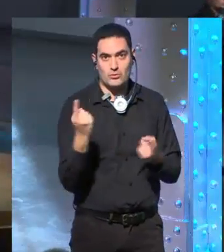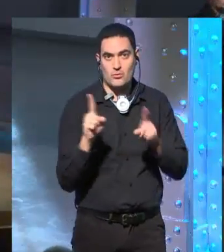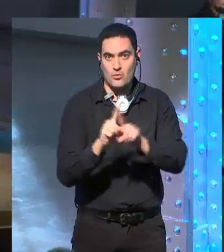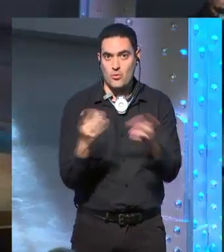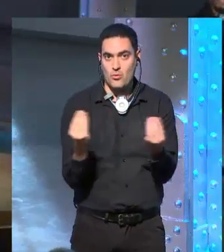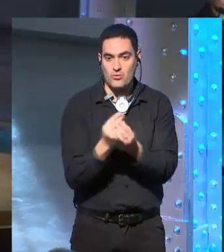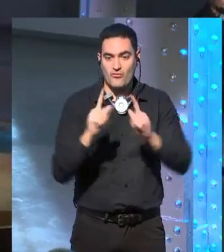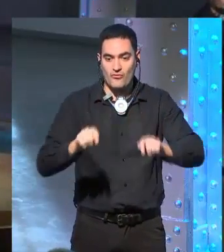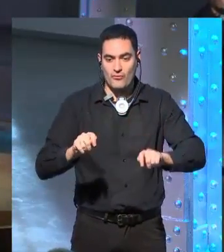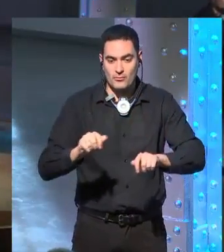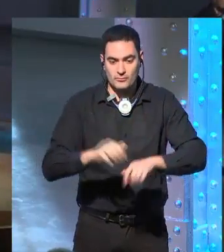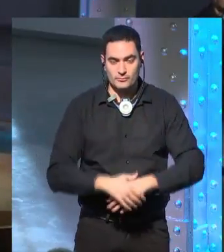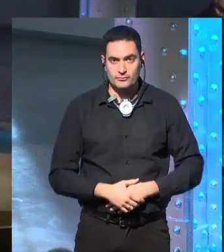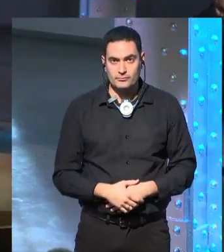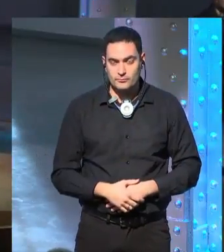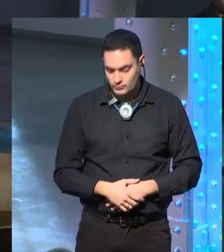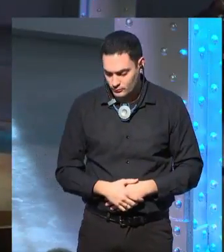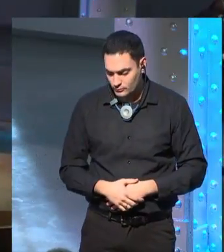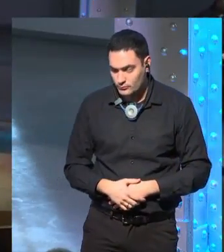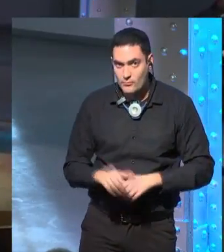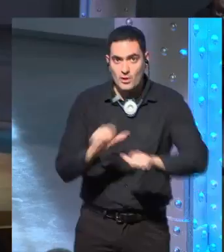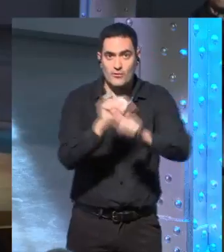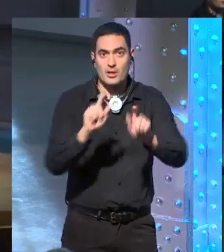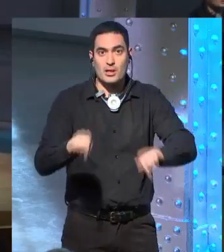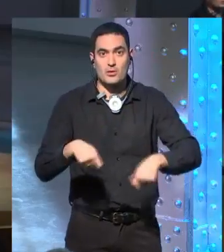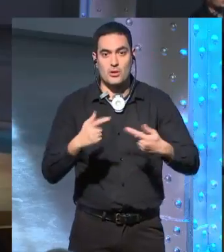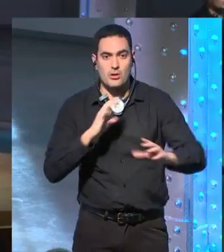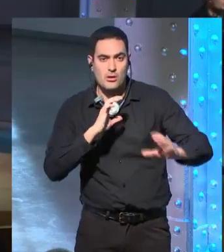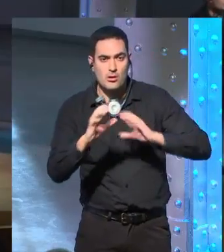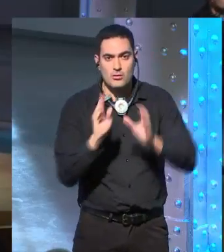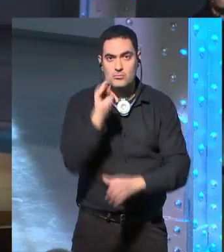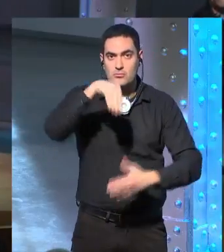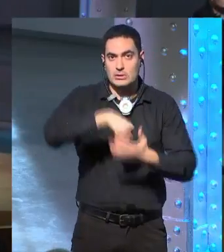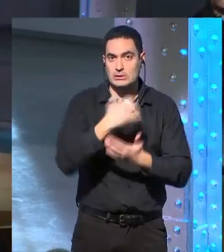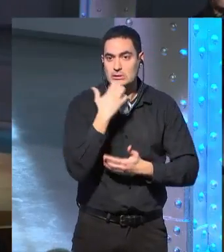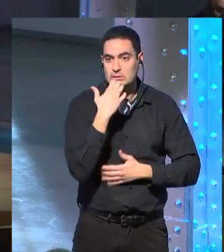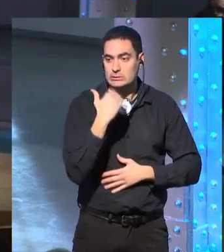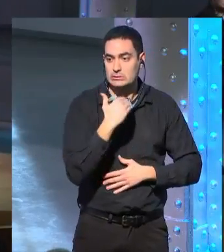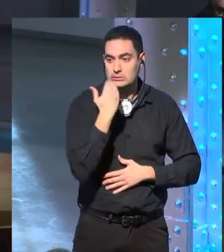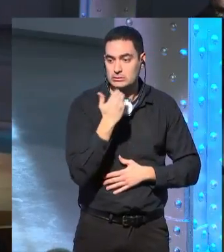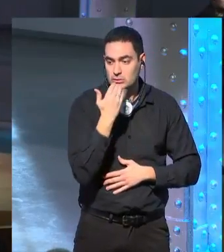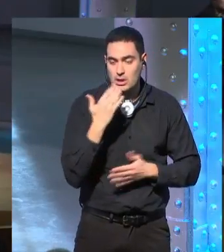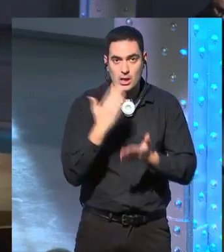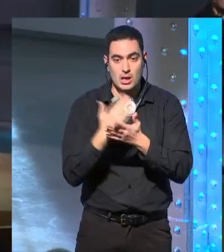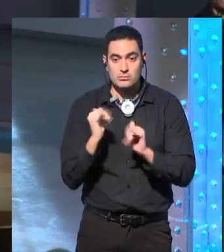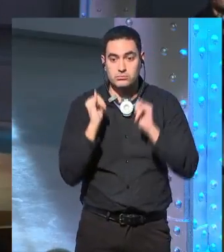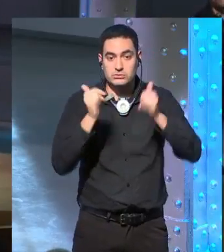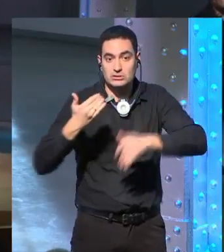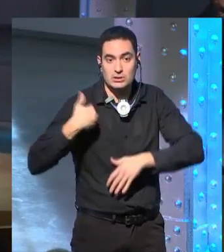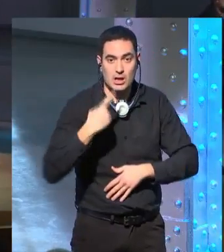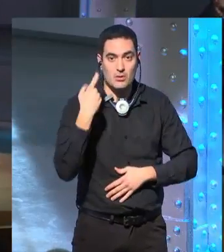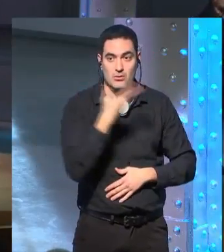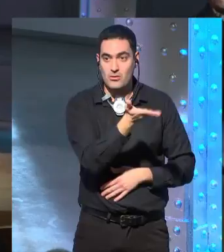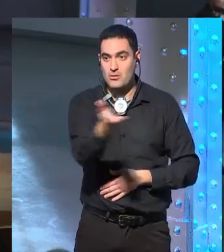de forma muy natural empezó a entrar en esta conversación, y cuando llegaba a clase los